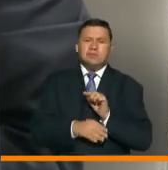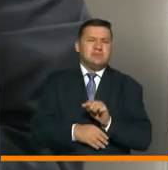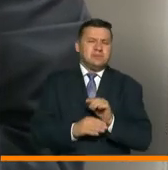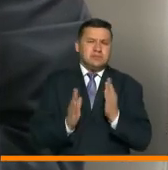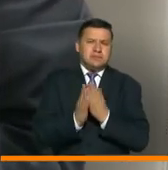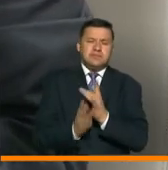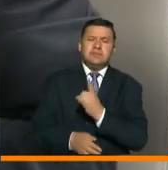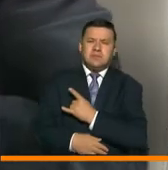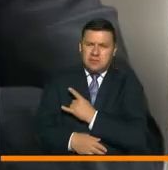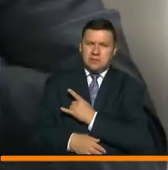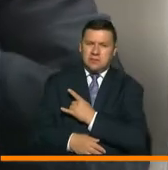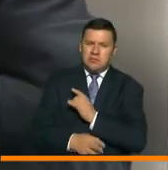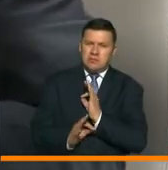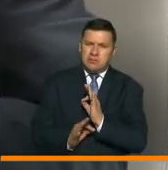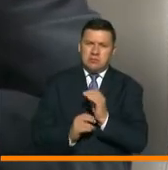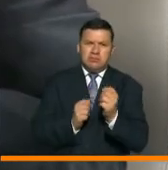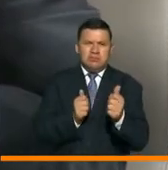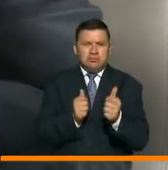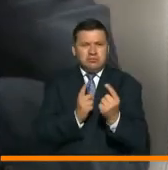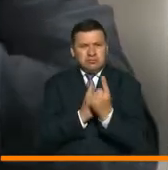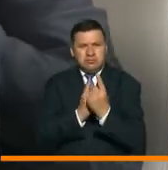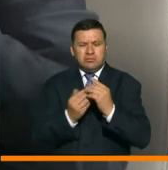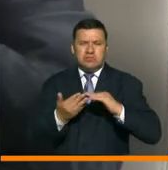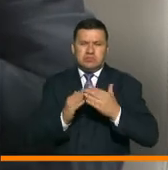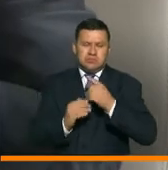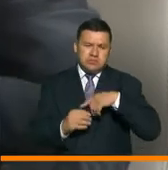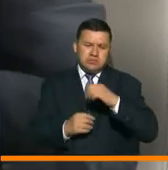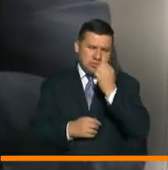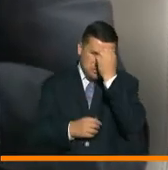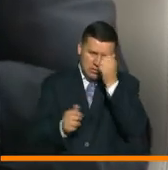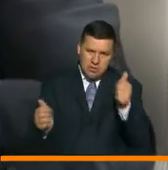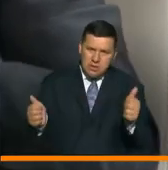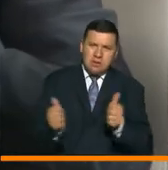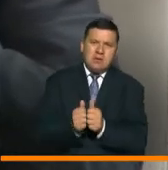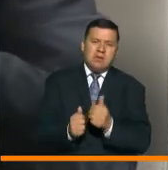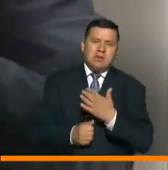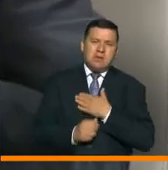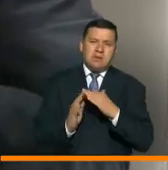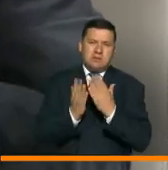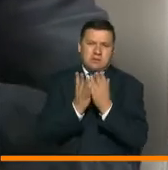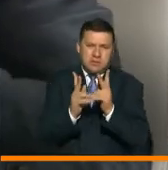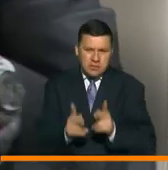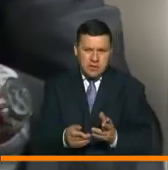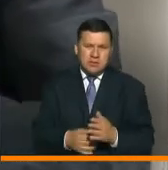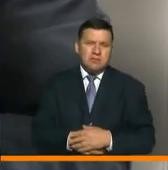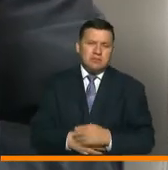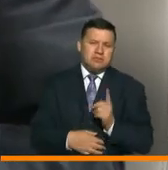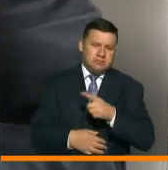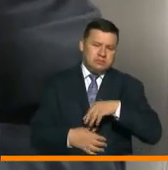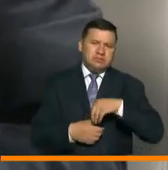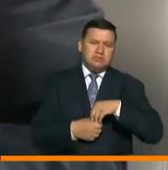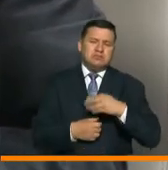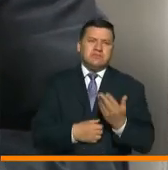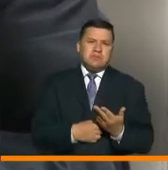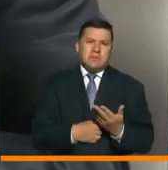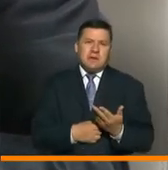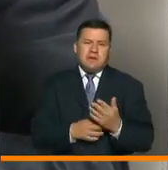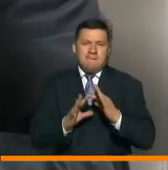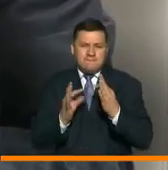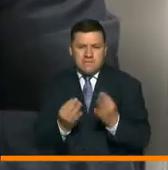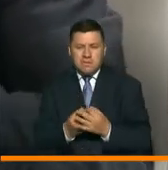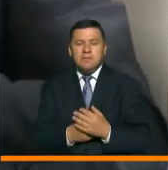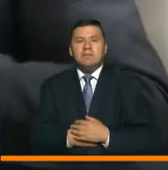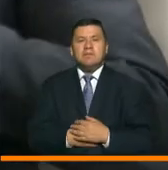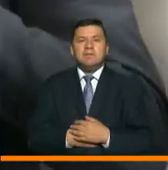de educación estemos cerca de nuestra comunidad, de nuestros docentes, de nuestros estudiantes y también de las